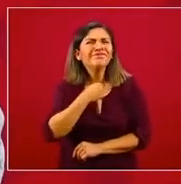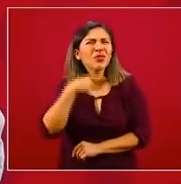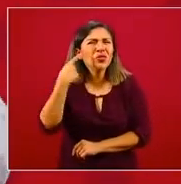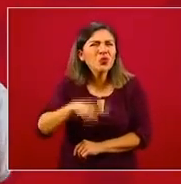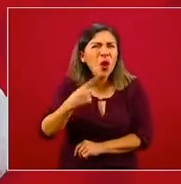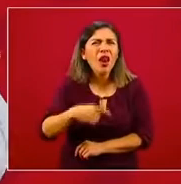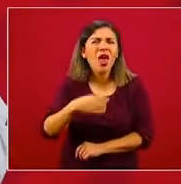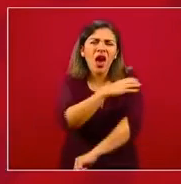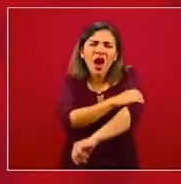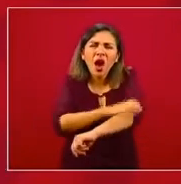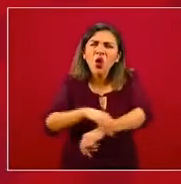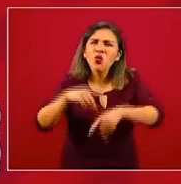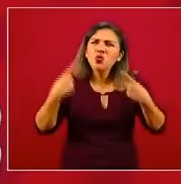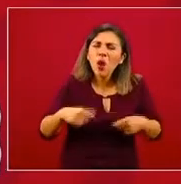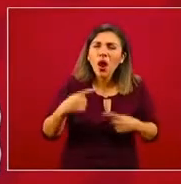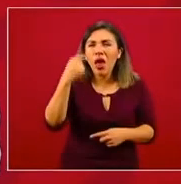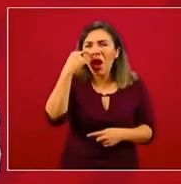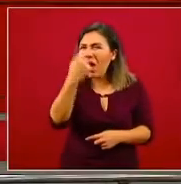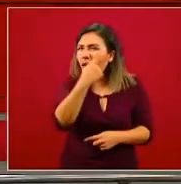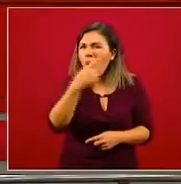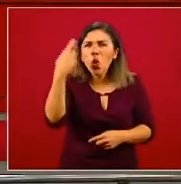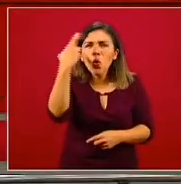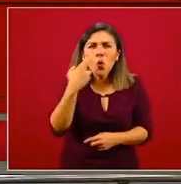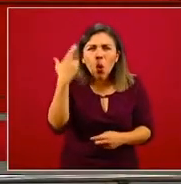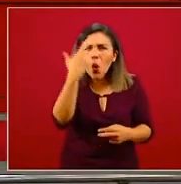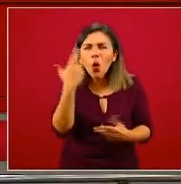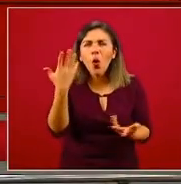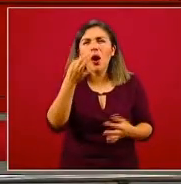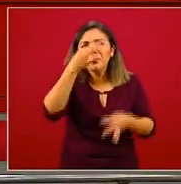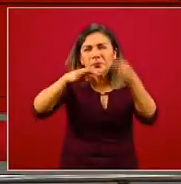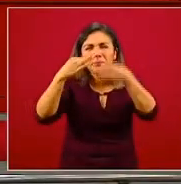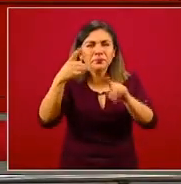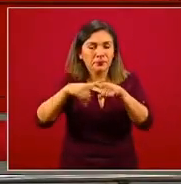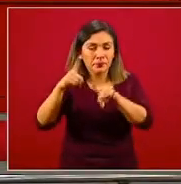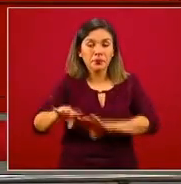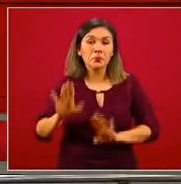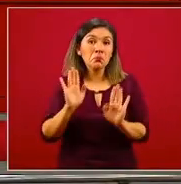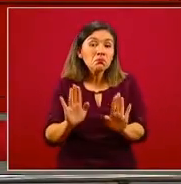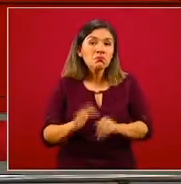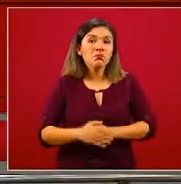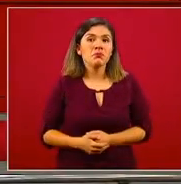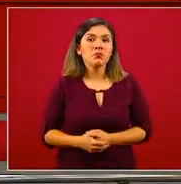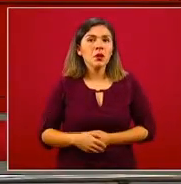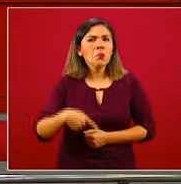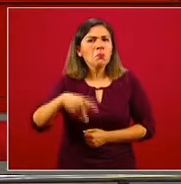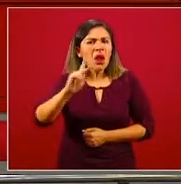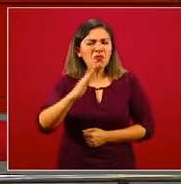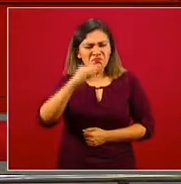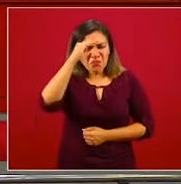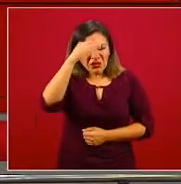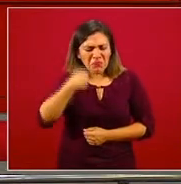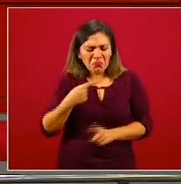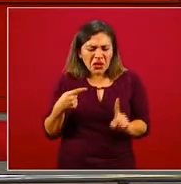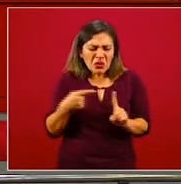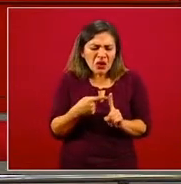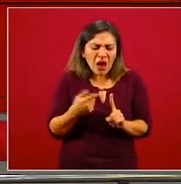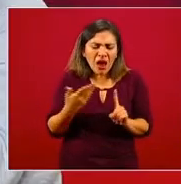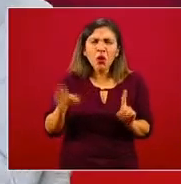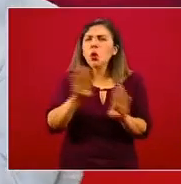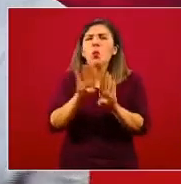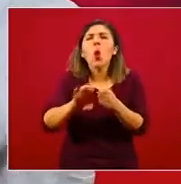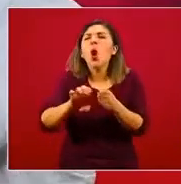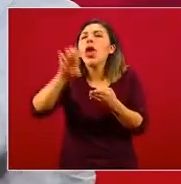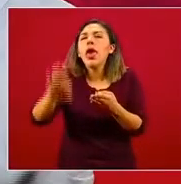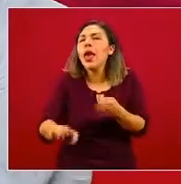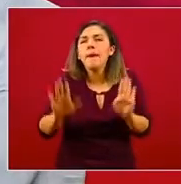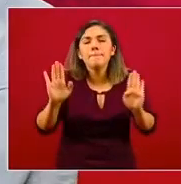cuerpo, symptoms: enrojecimiento de los ojos, fever, escurrimiento de sore la nariz, throat, etc. eye redness, Y runny quizá nose, tight asume chest, esta etc. persona, But estoy poniendo un ejemplo probably